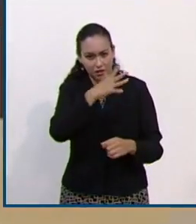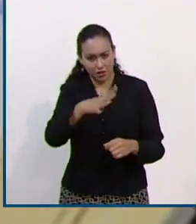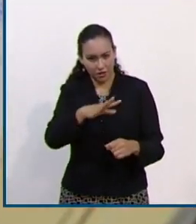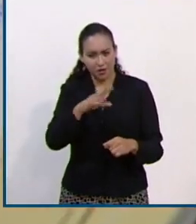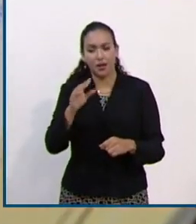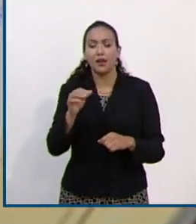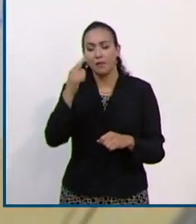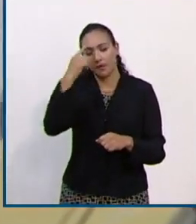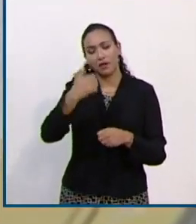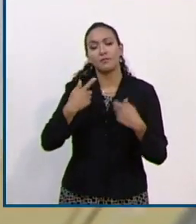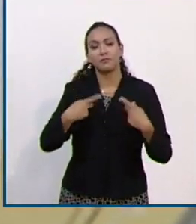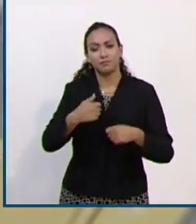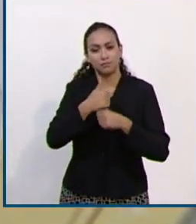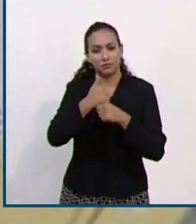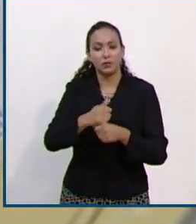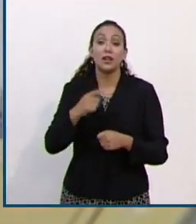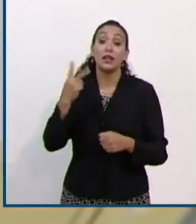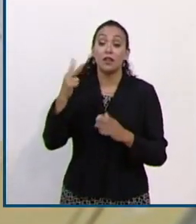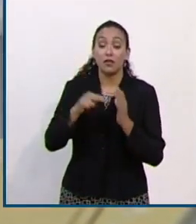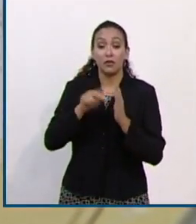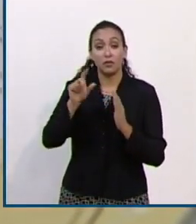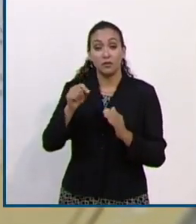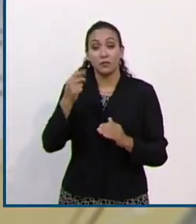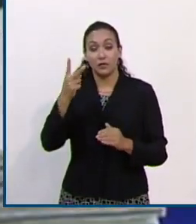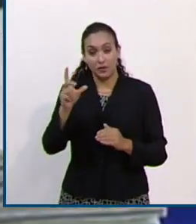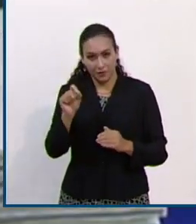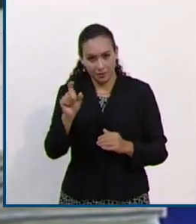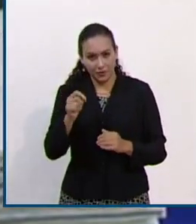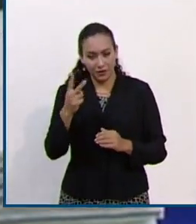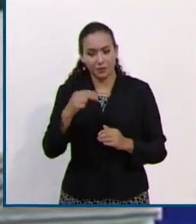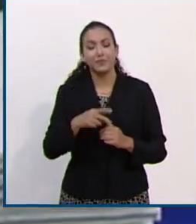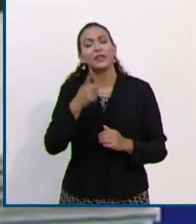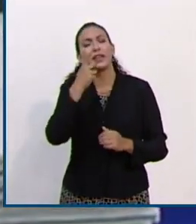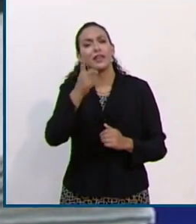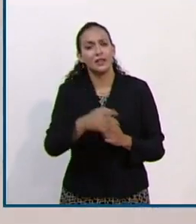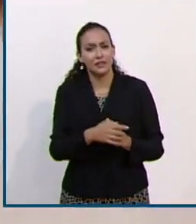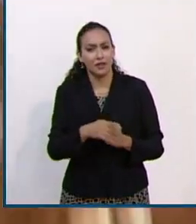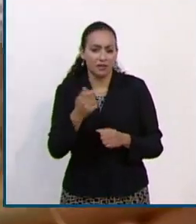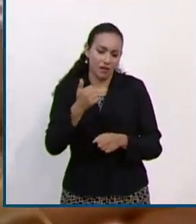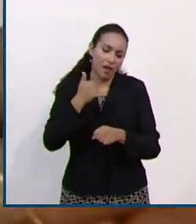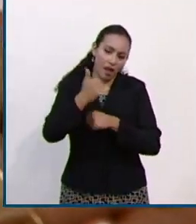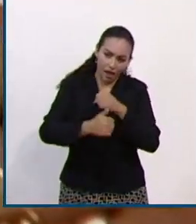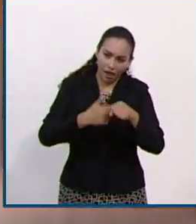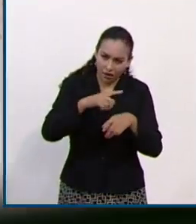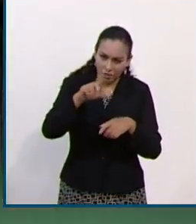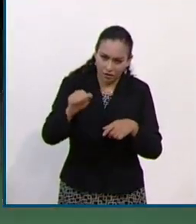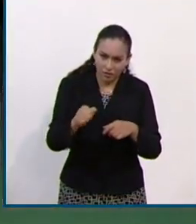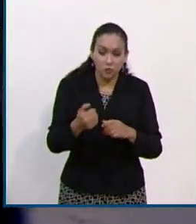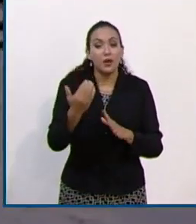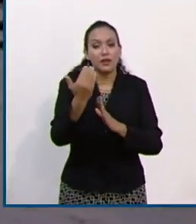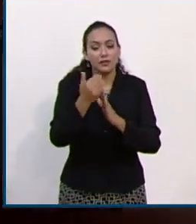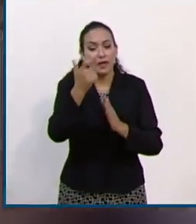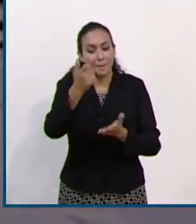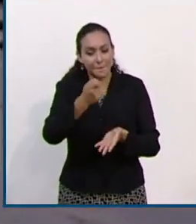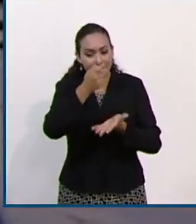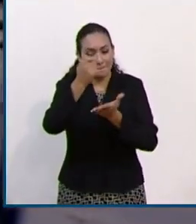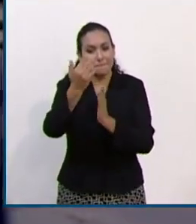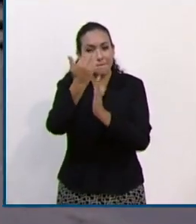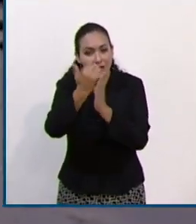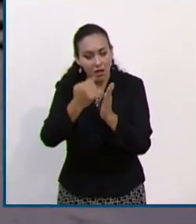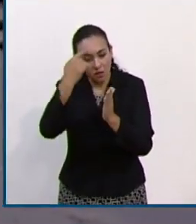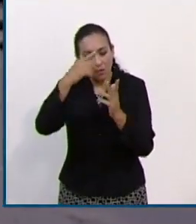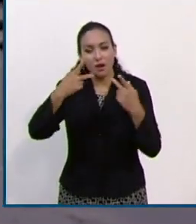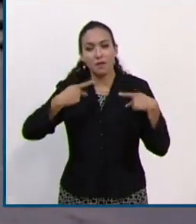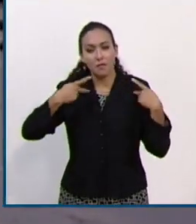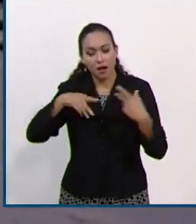de 2020, por la cual se eliminó el candado legislativo que impedía que, en años subsecuentes, se disminuyera el presupuesto para la atención a